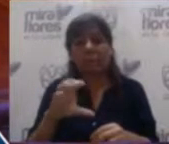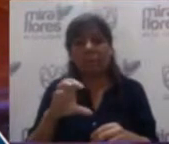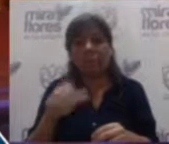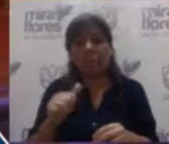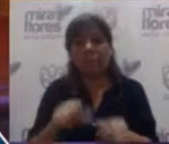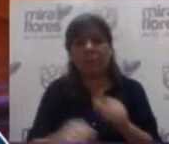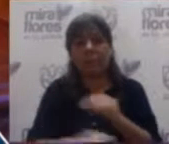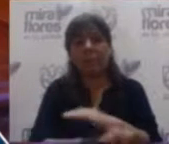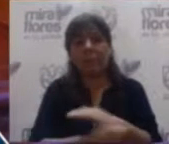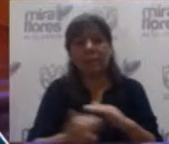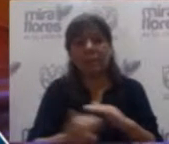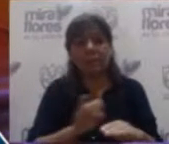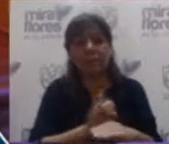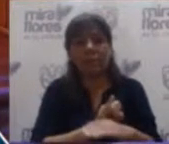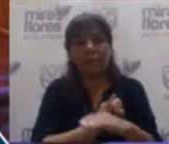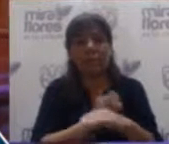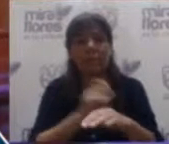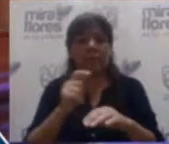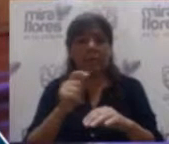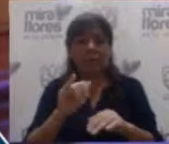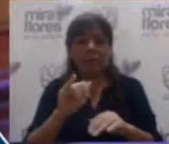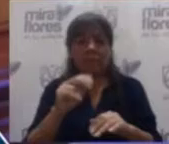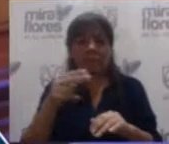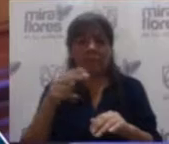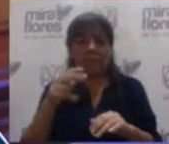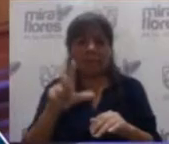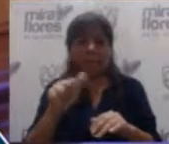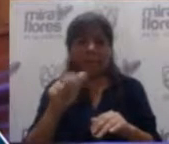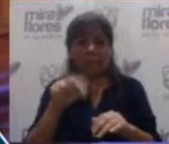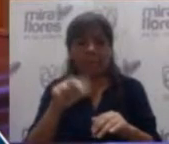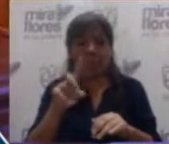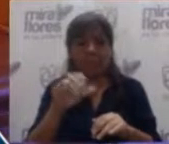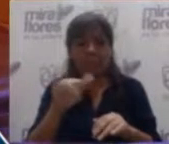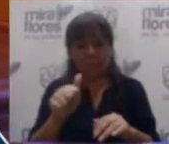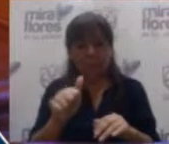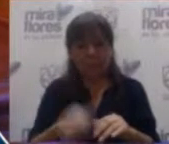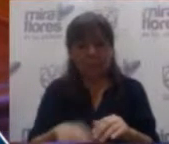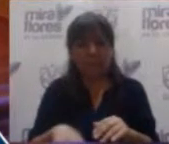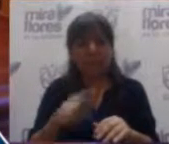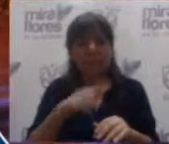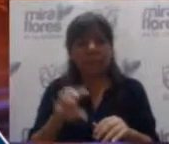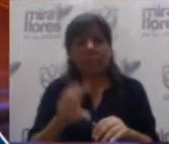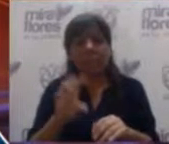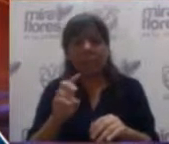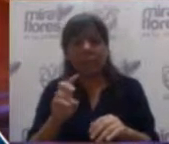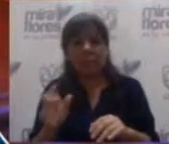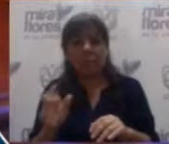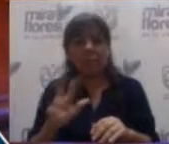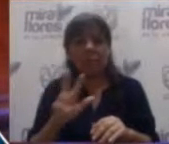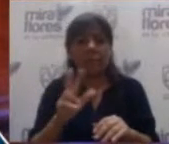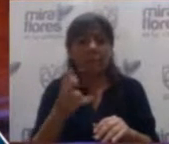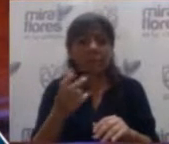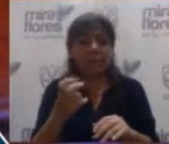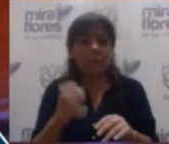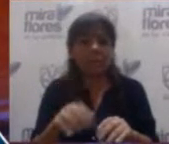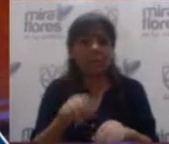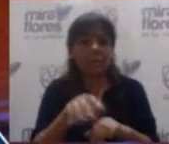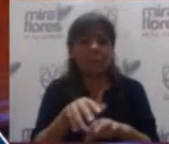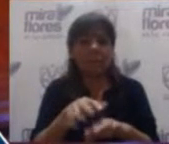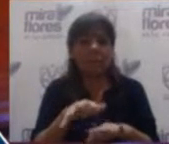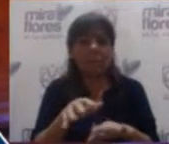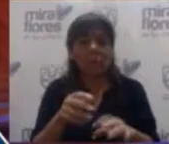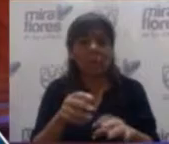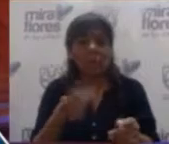Koh Samui, Tailandia, entre los días del 7 al 13 de junio del 2016 inclusive, a fin